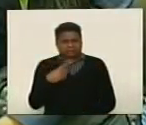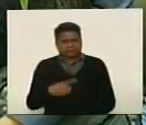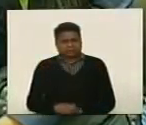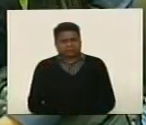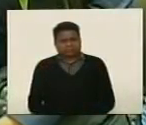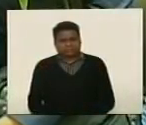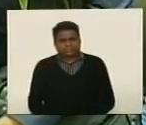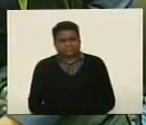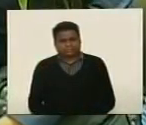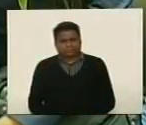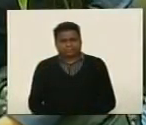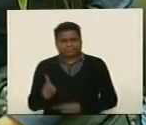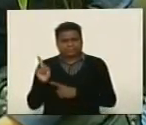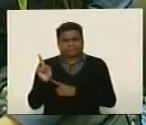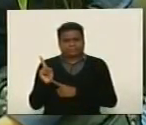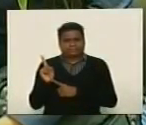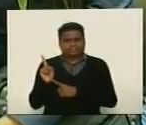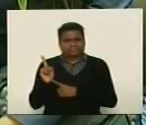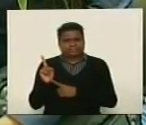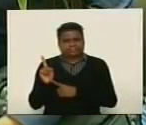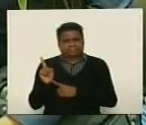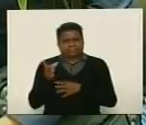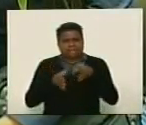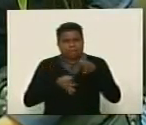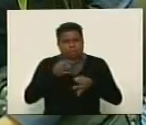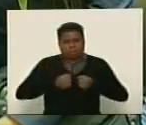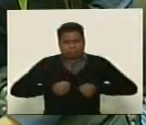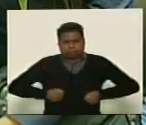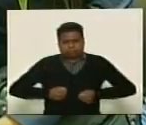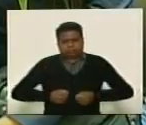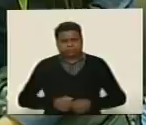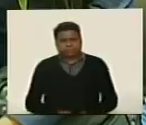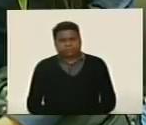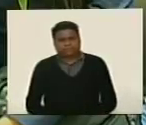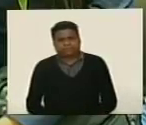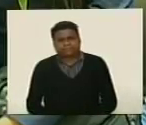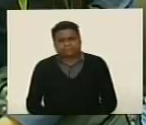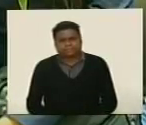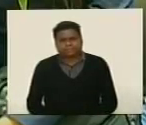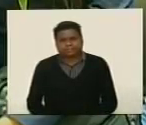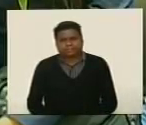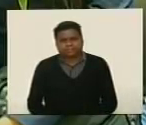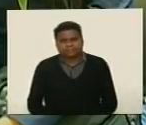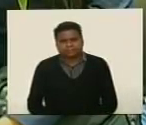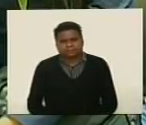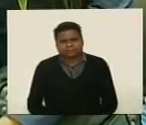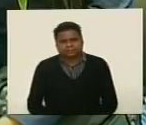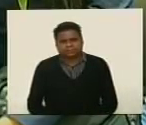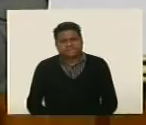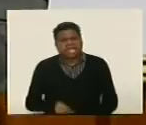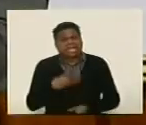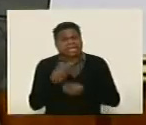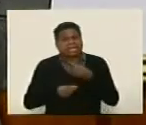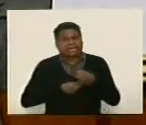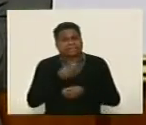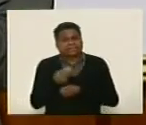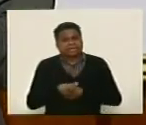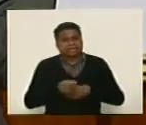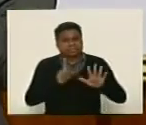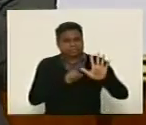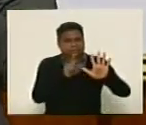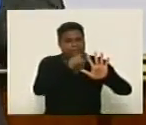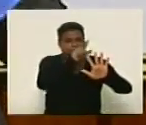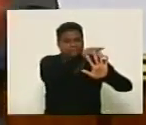Conocemos la mayoría de los venezolanos, pero mejor el doctor Esquerra, por qué se crean esos 5